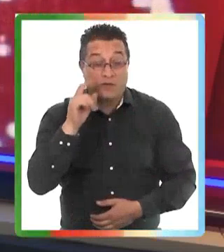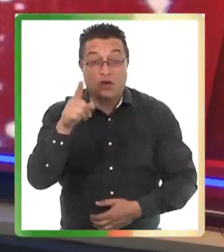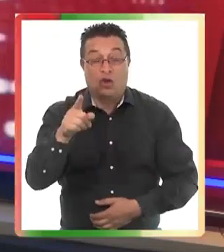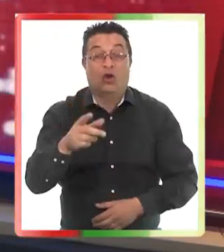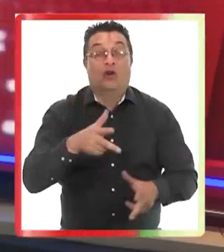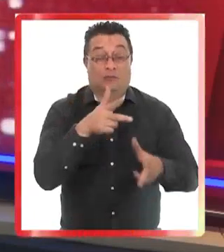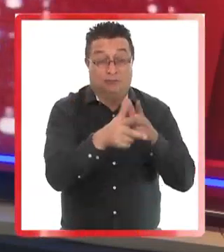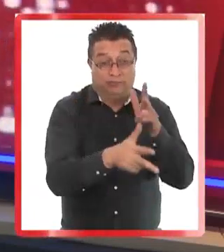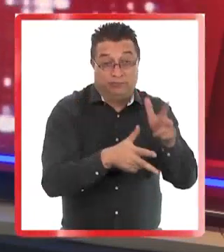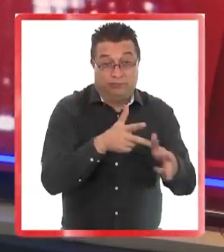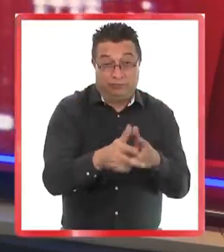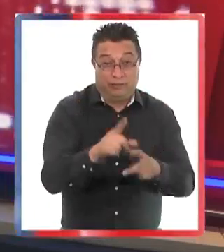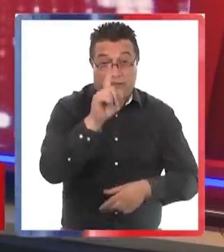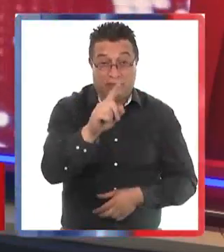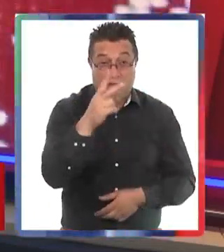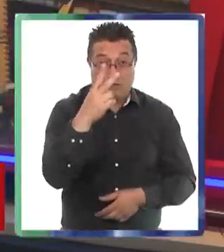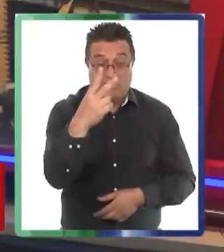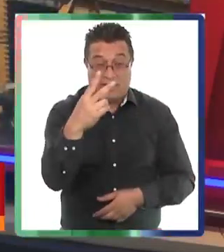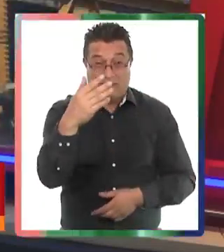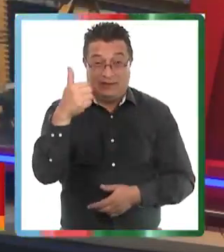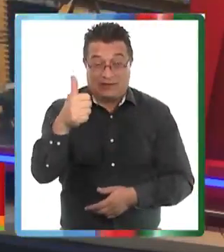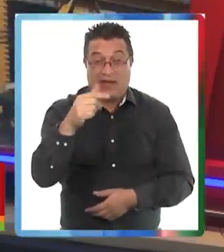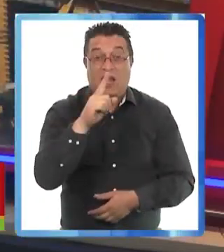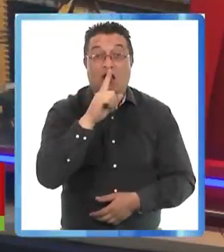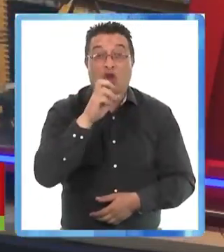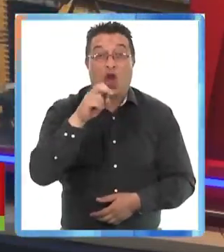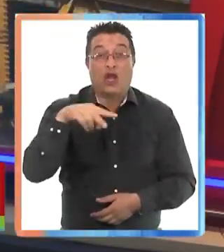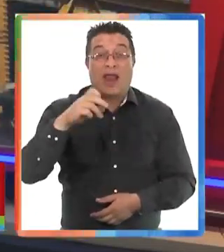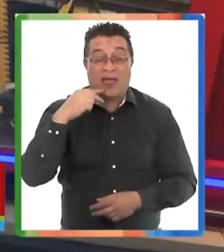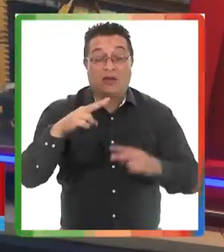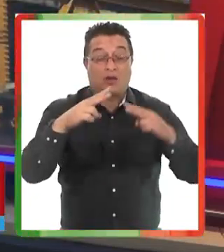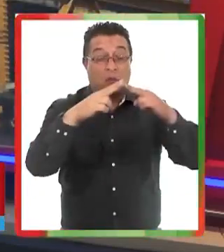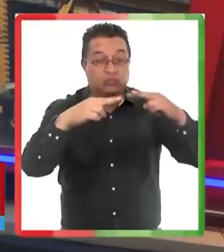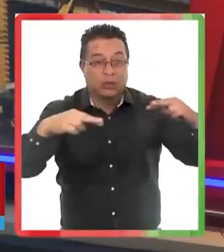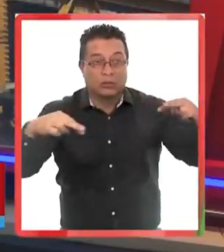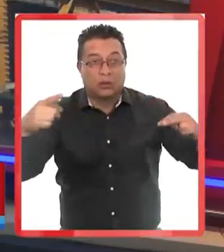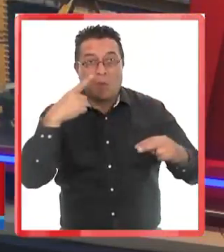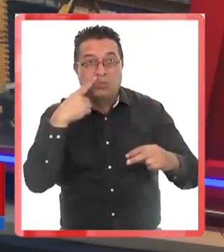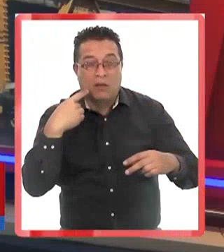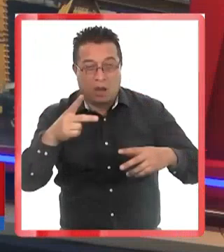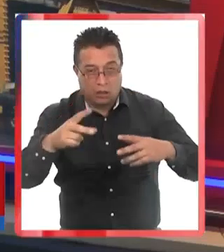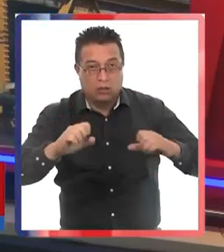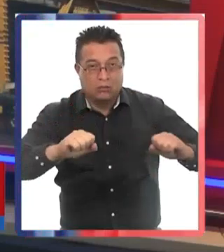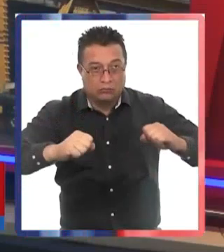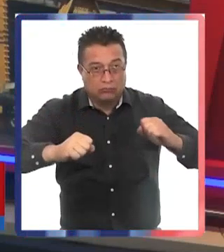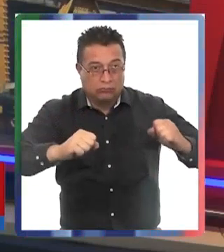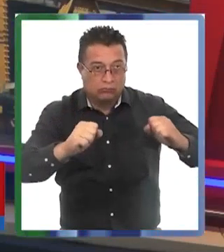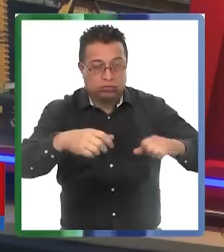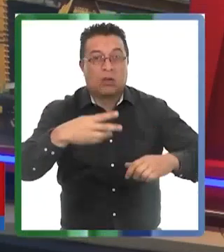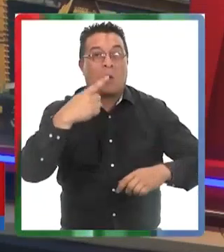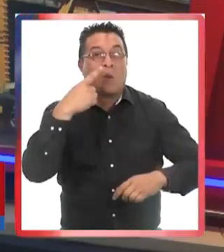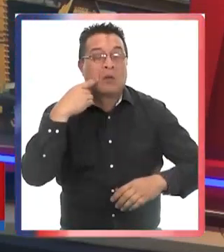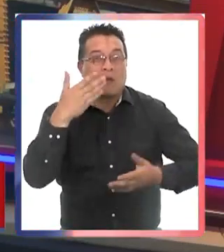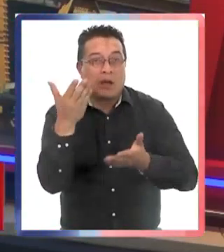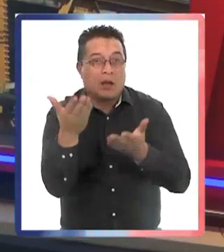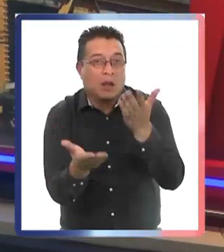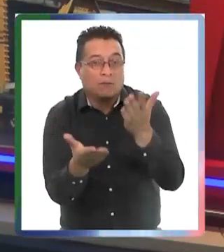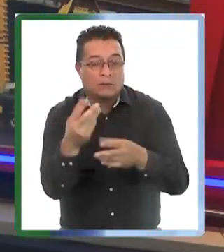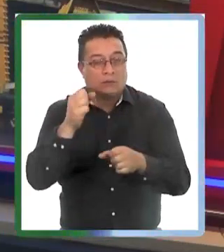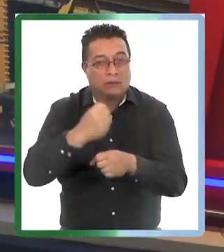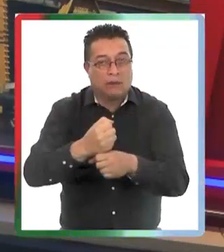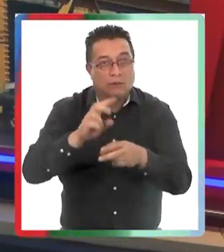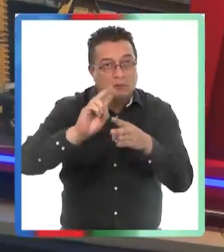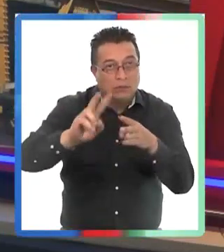En la región del Biobío, una locomotora de 126 toneladas puso a prueba el puente ferroviario, estructura que está en periodo de